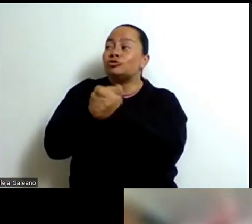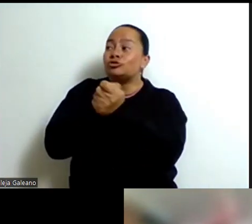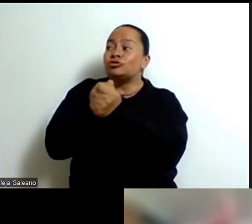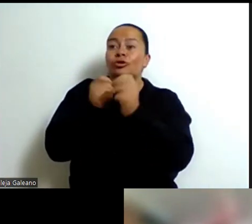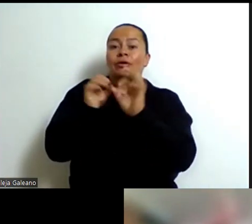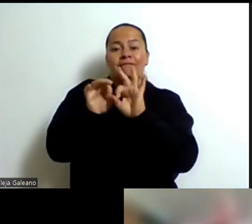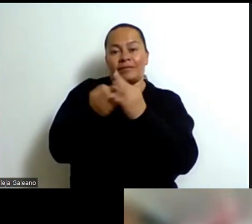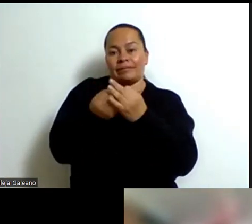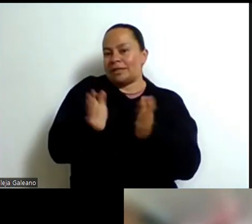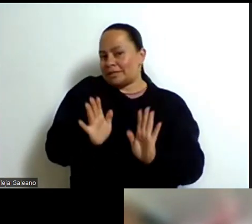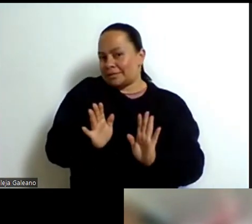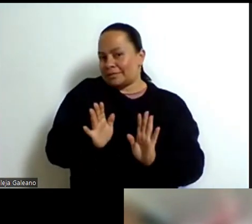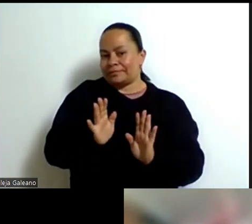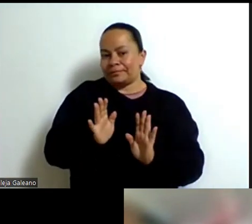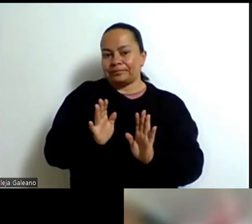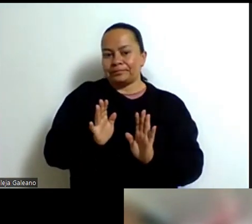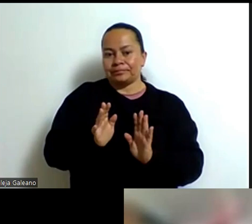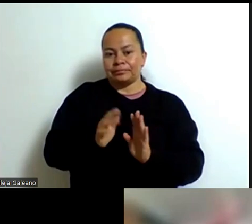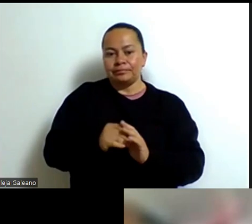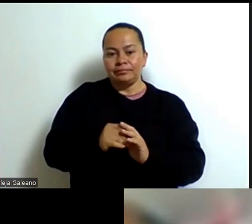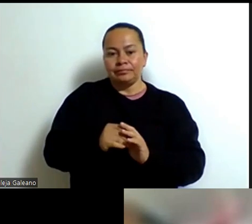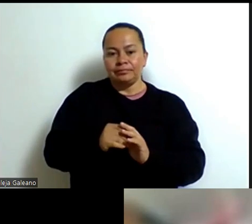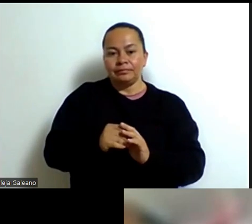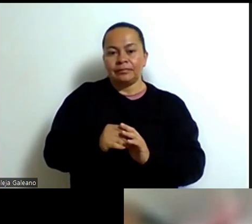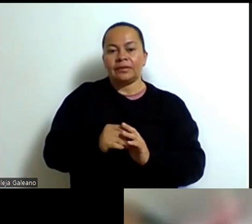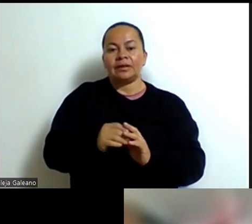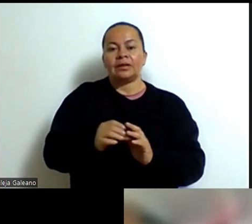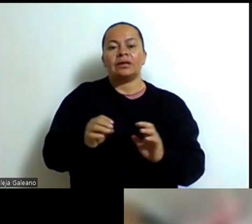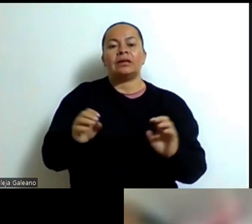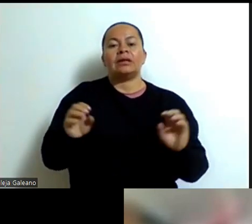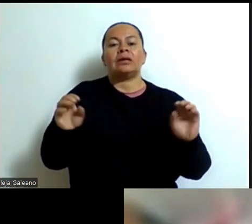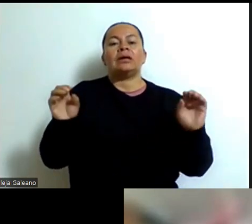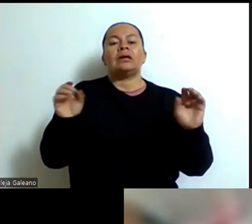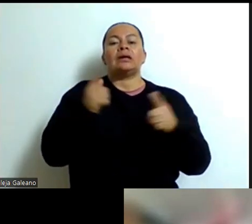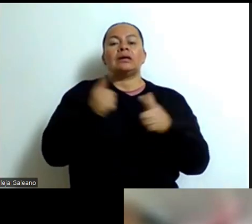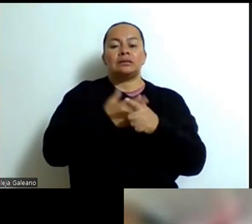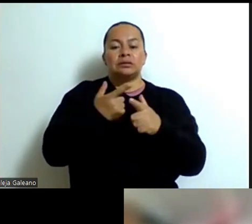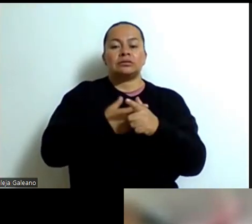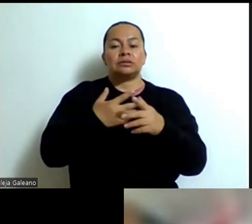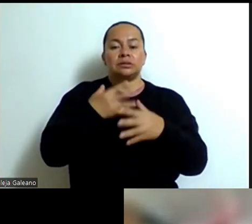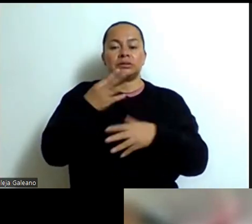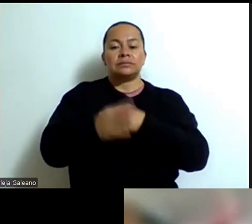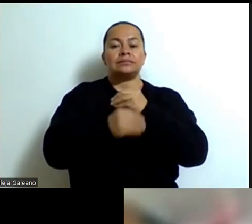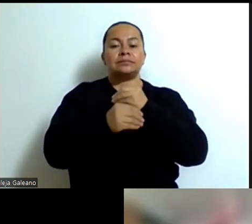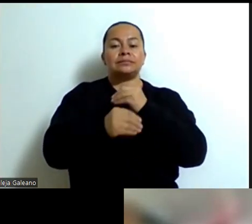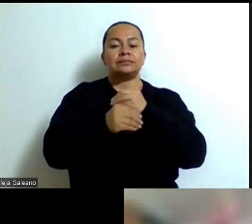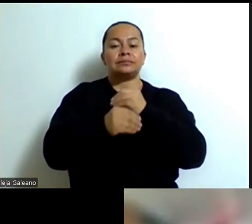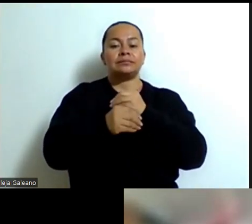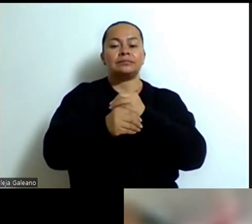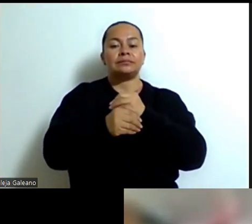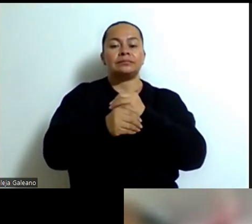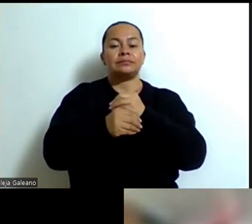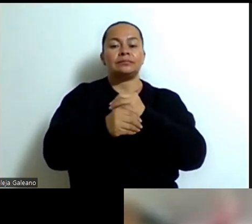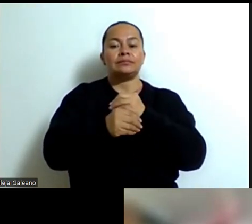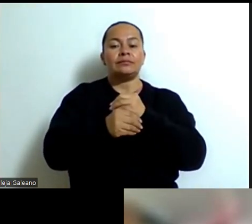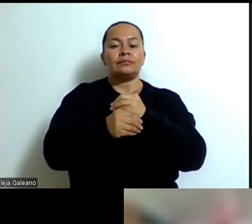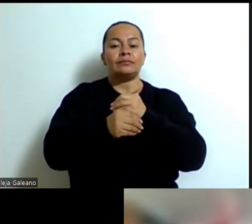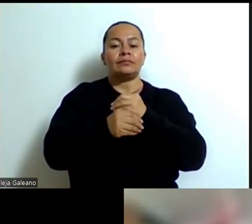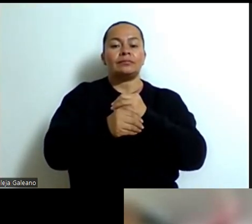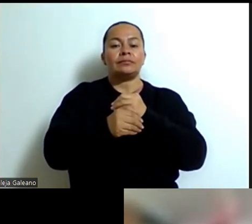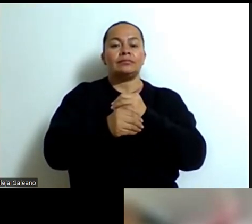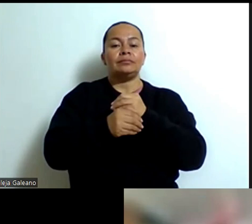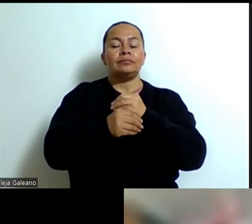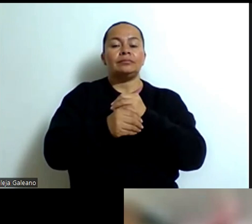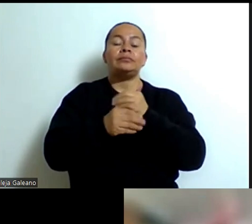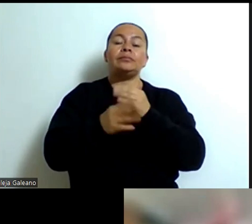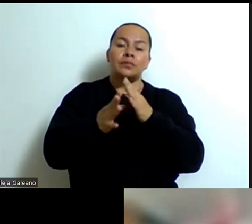familia sí Entonces es Es parte eh es parte de la de